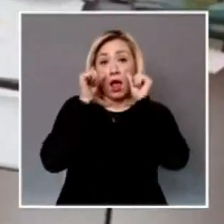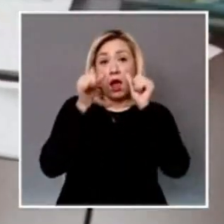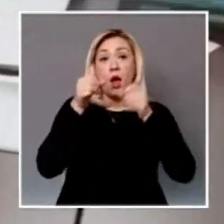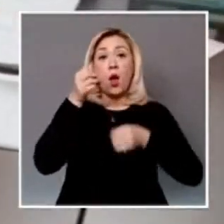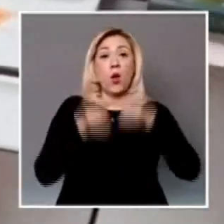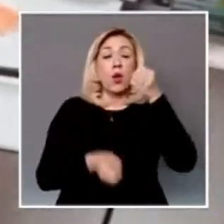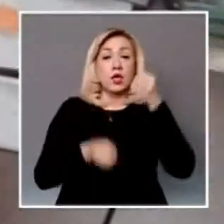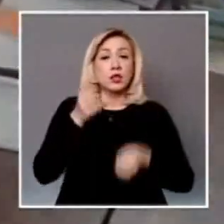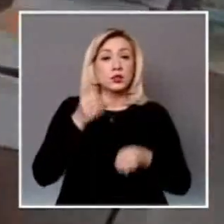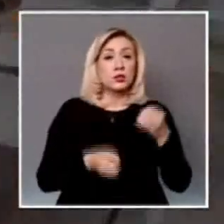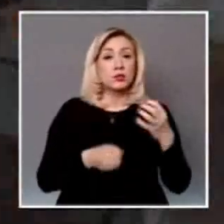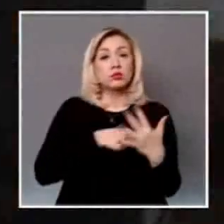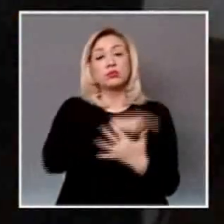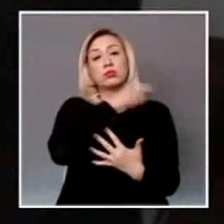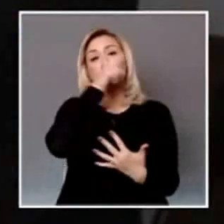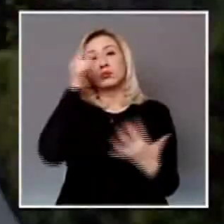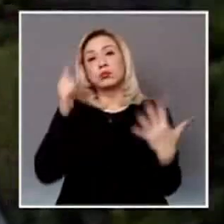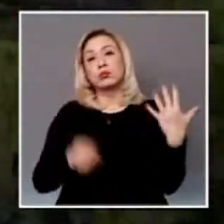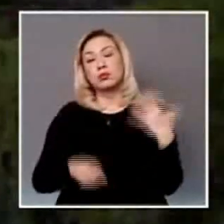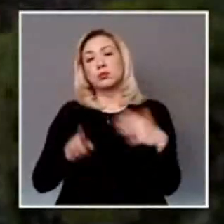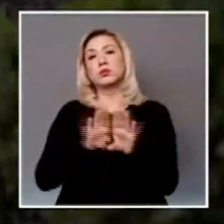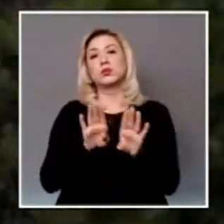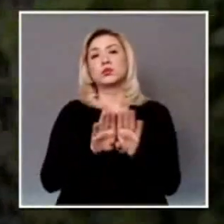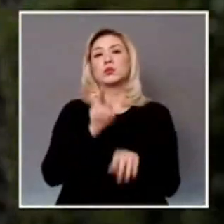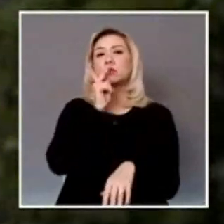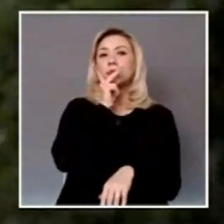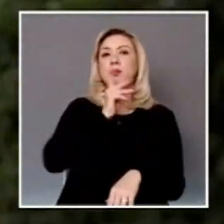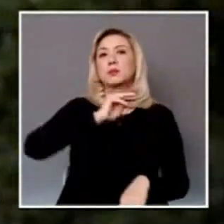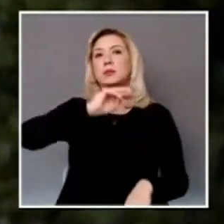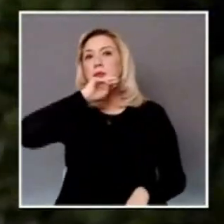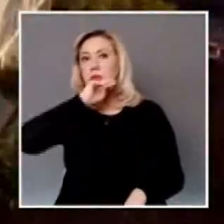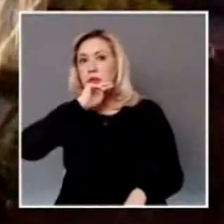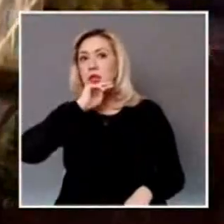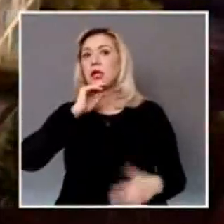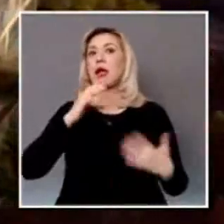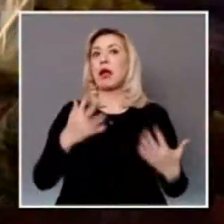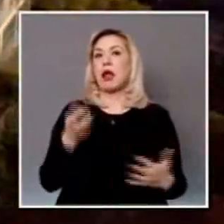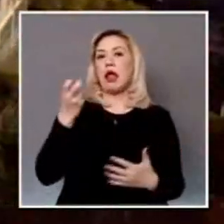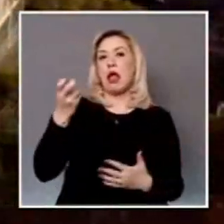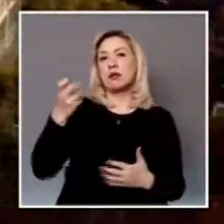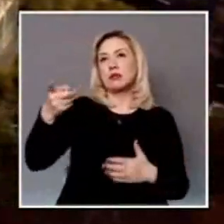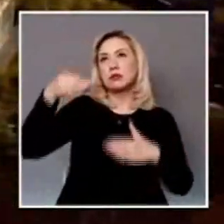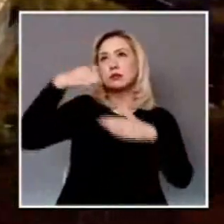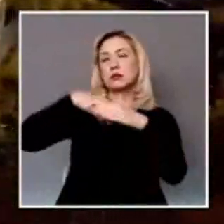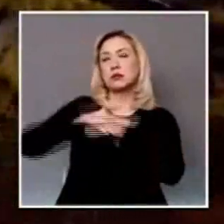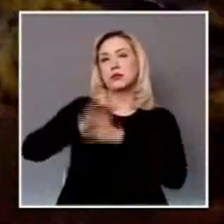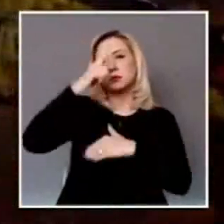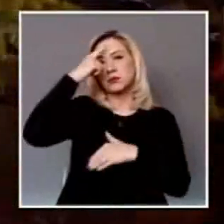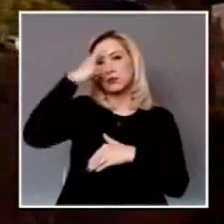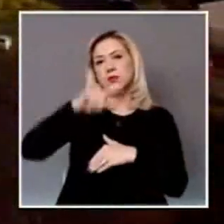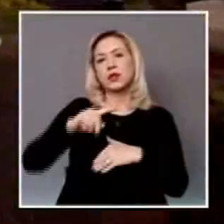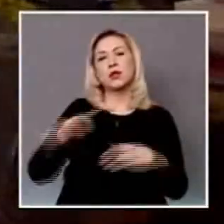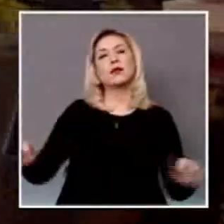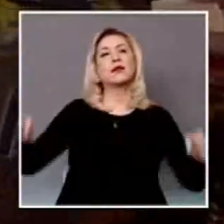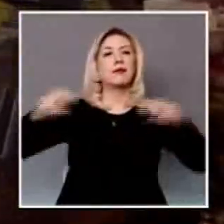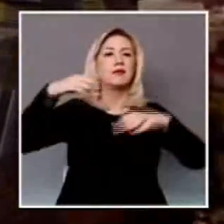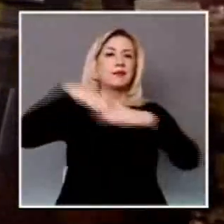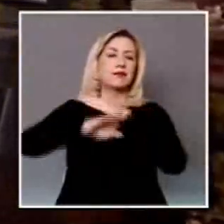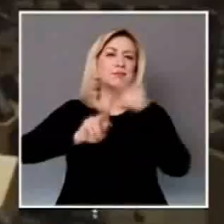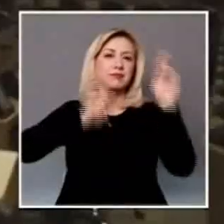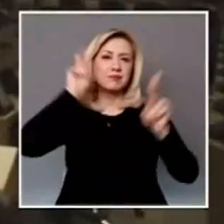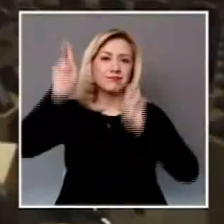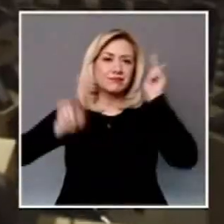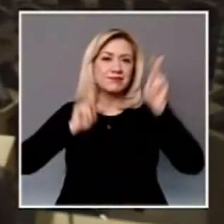a reconocimiento de paternidad o maternidad y es el lugar en donde se llevan a cabo las convivencias paterno-materno-filial